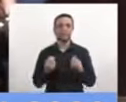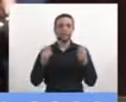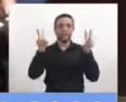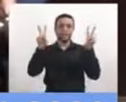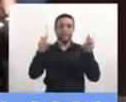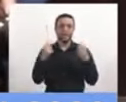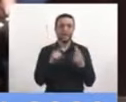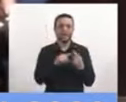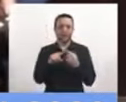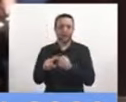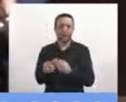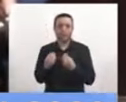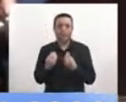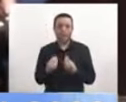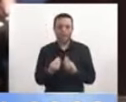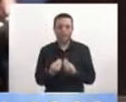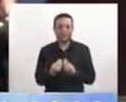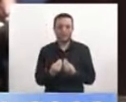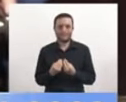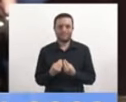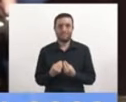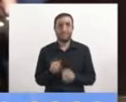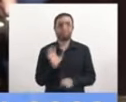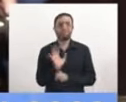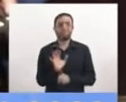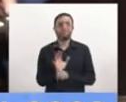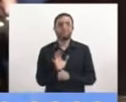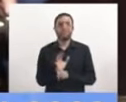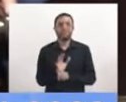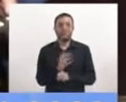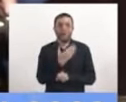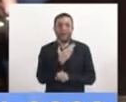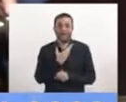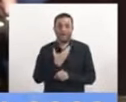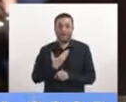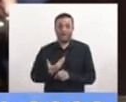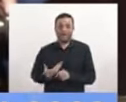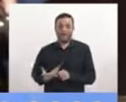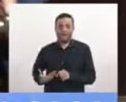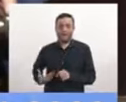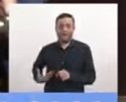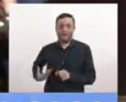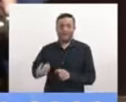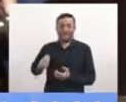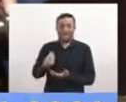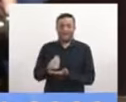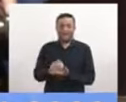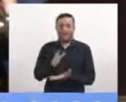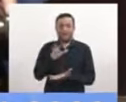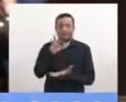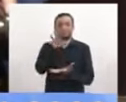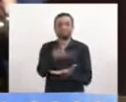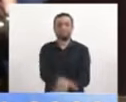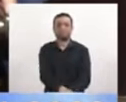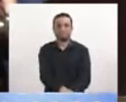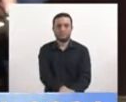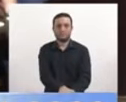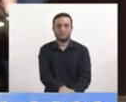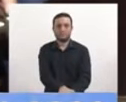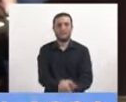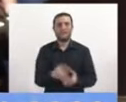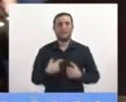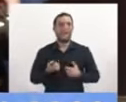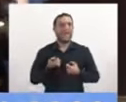que la apropiación del Estado que después no rinde a los ciudadanos, ¿no?